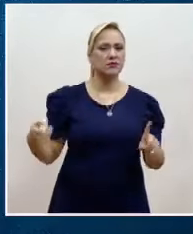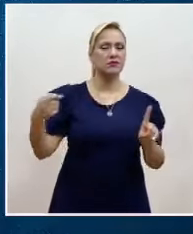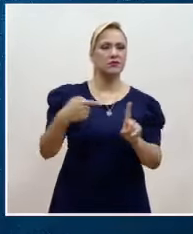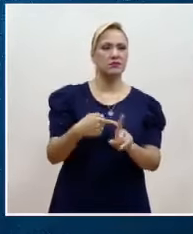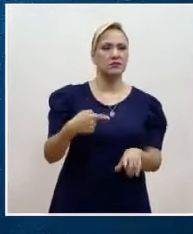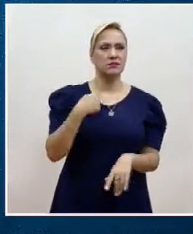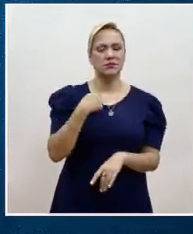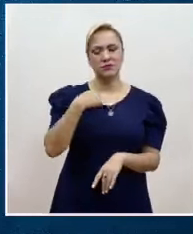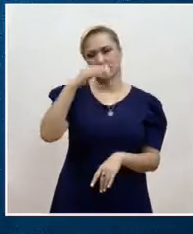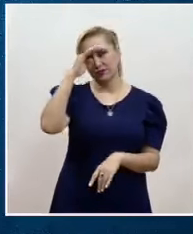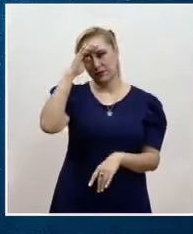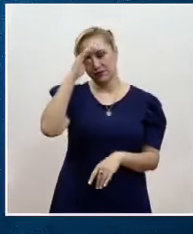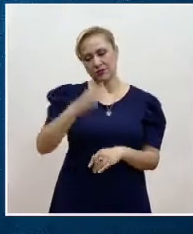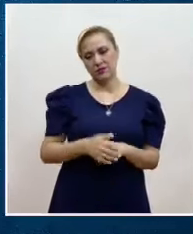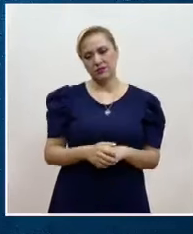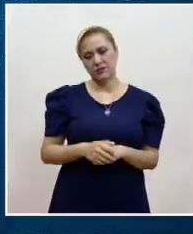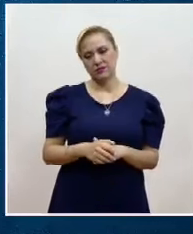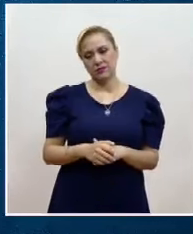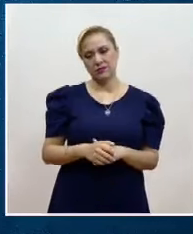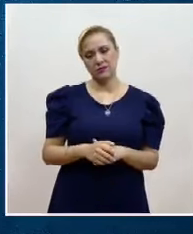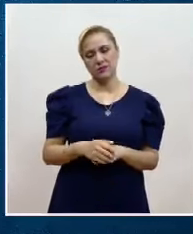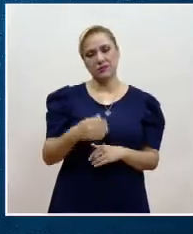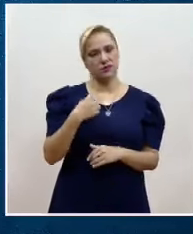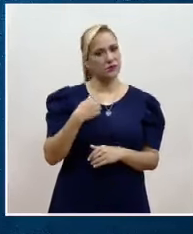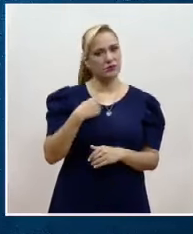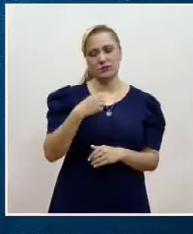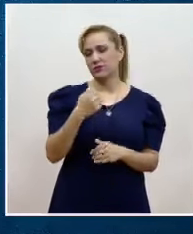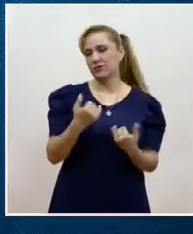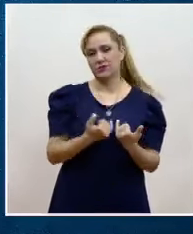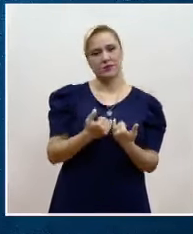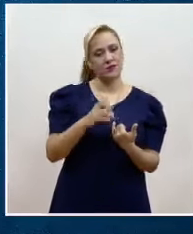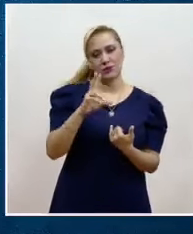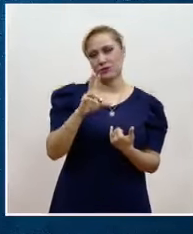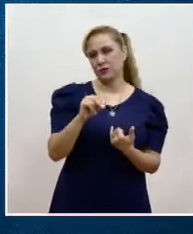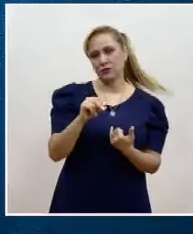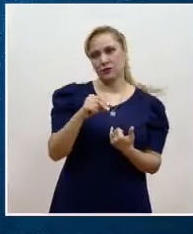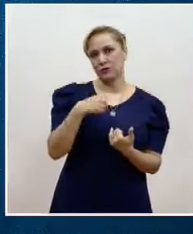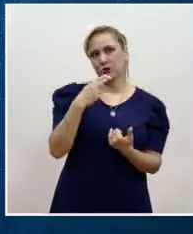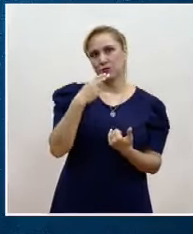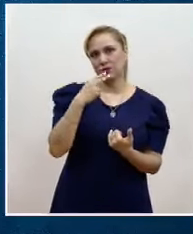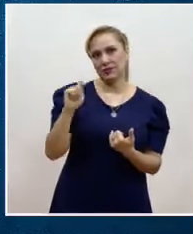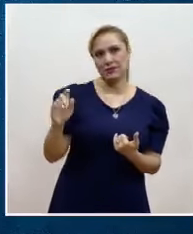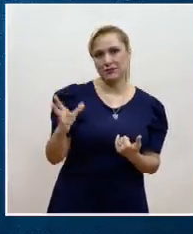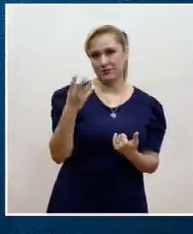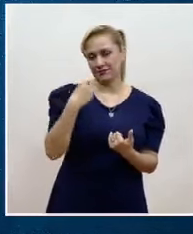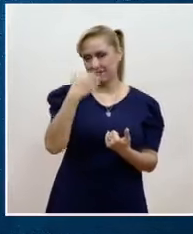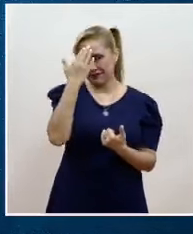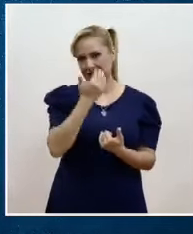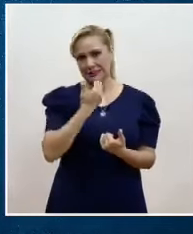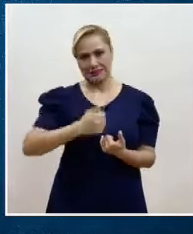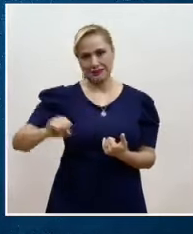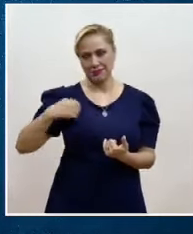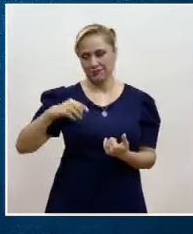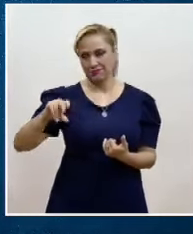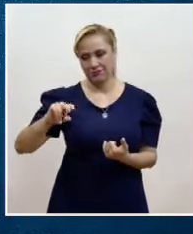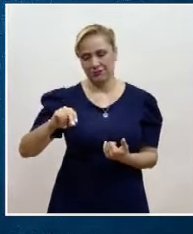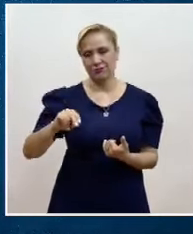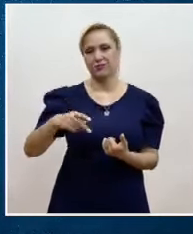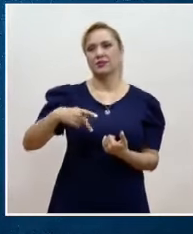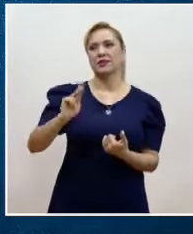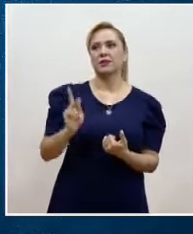yo coincido en esto, yo la verdad tampoco soy muy hábil con el tema tecnológico, entonces, pero creo que es una falta, por lo menos en mi